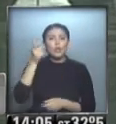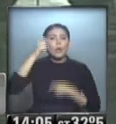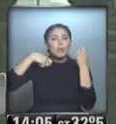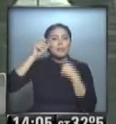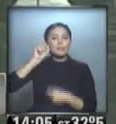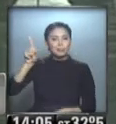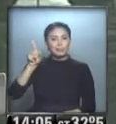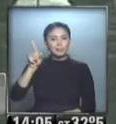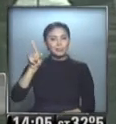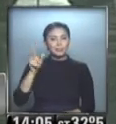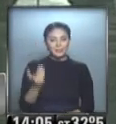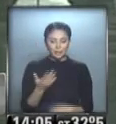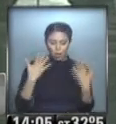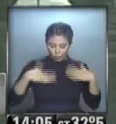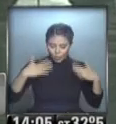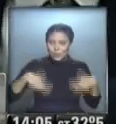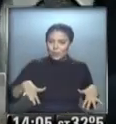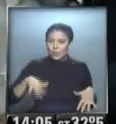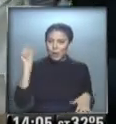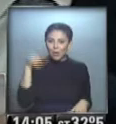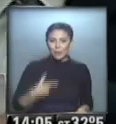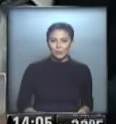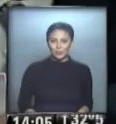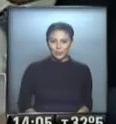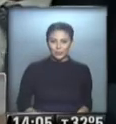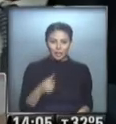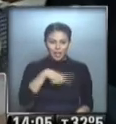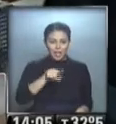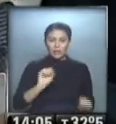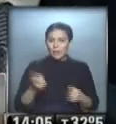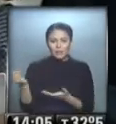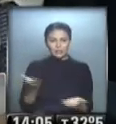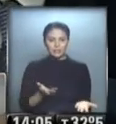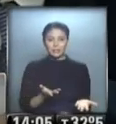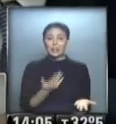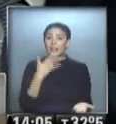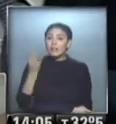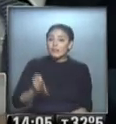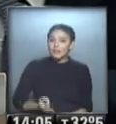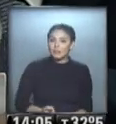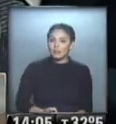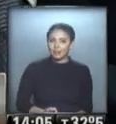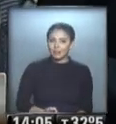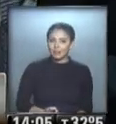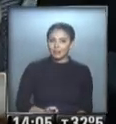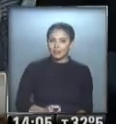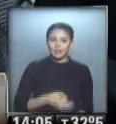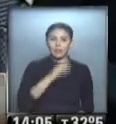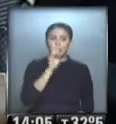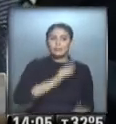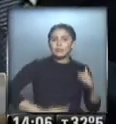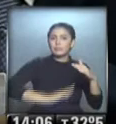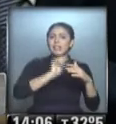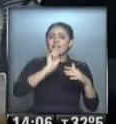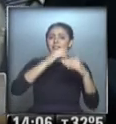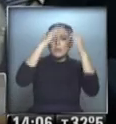paraguayas con sus vestimentas tradicionales. ¿Y sabe qué? La patrona de la villa es